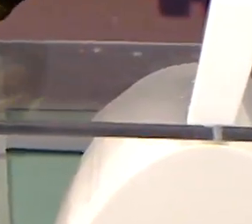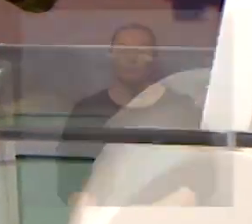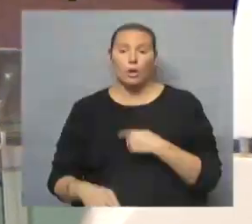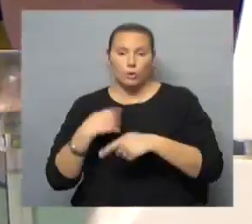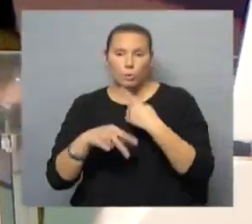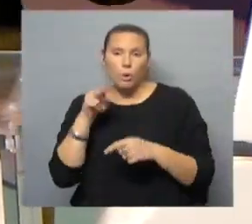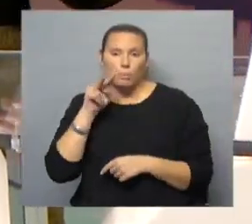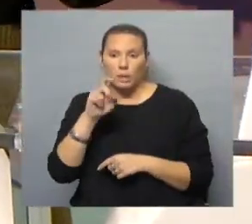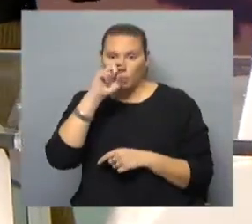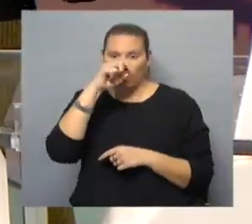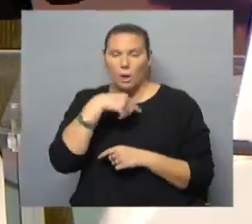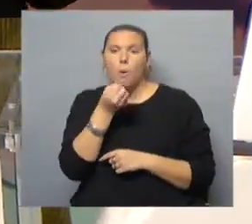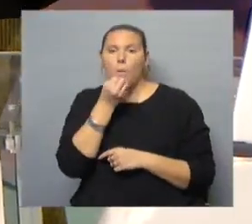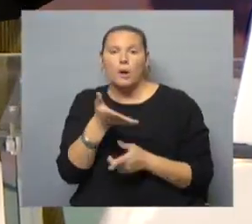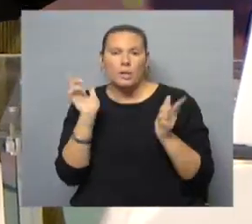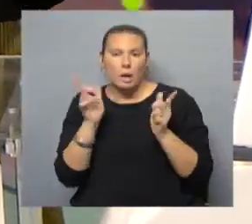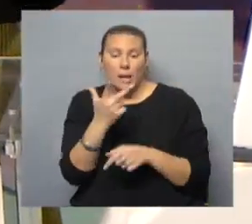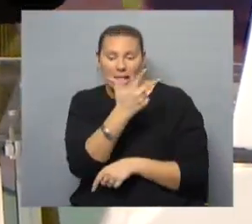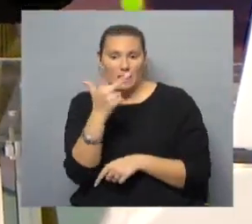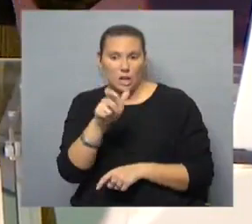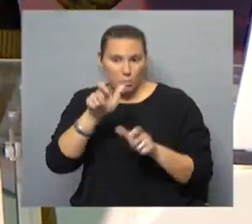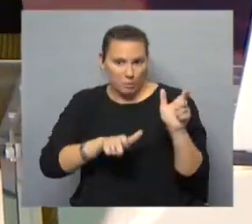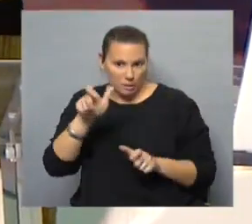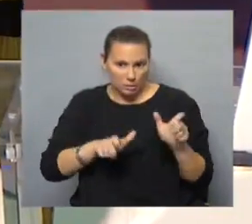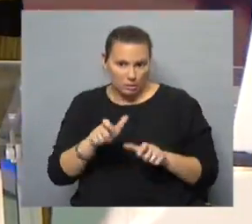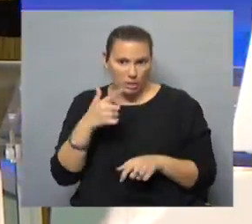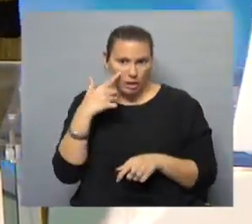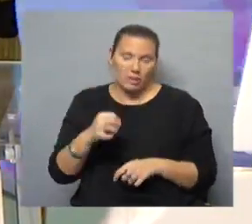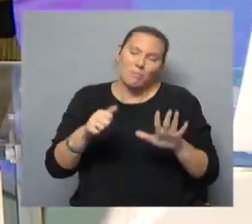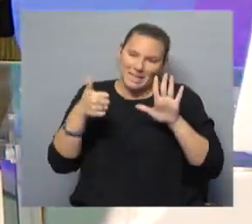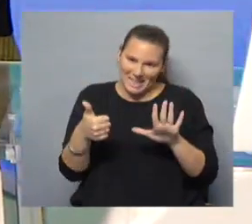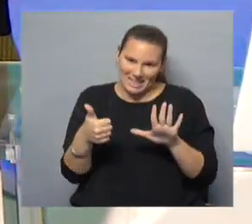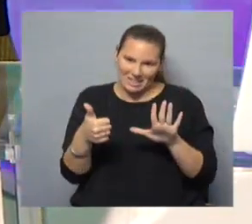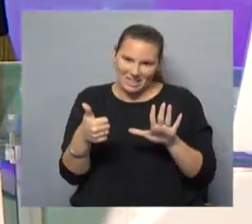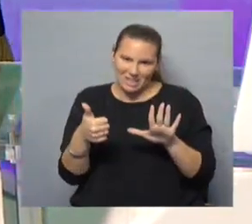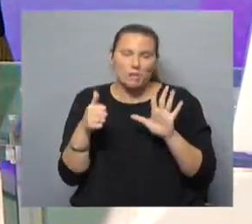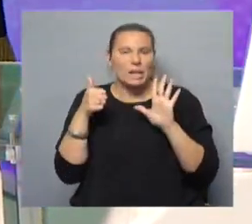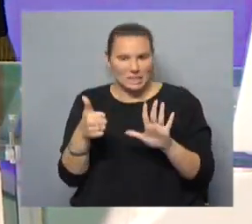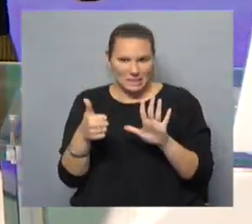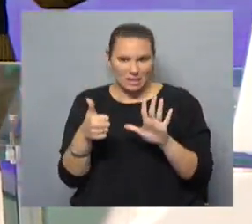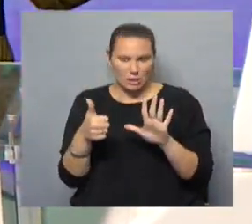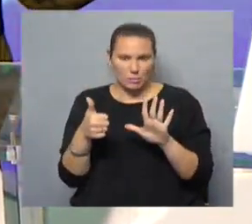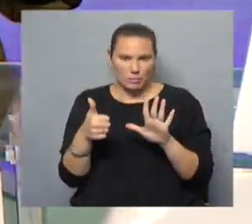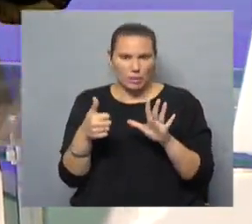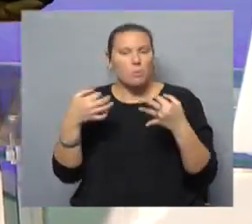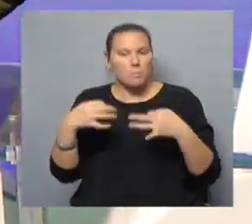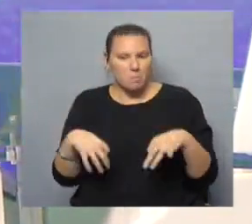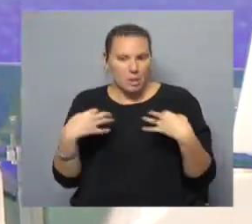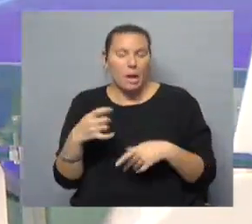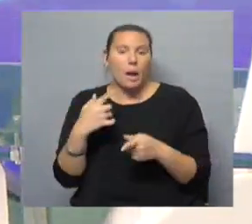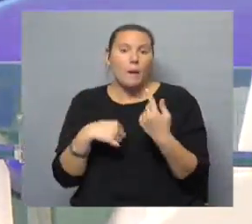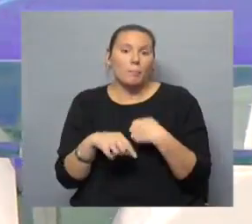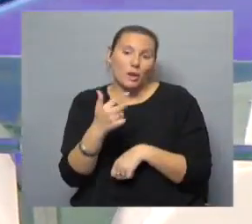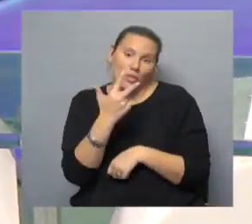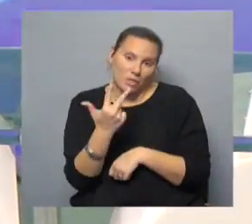Seguimos en Mira Montevideo y tenemos buenas noticias para 3 personas. En realidad para 6. En verdad para 6, muy bien hablado. Pero